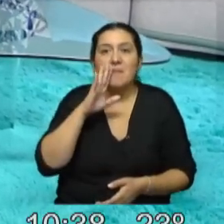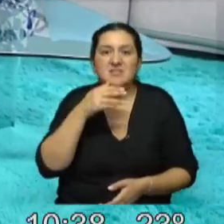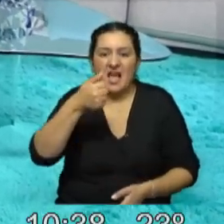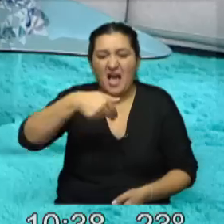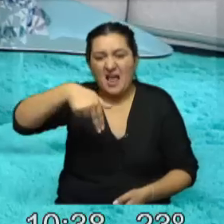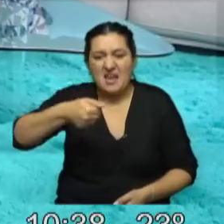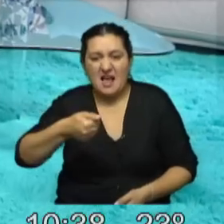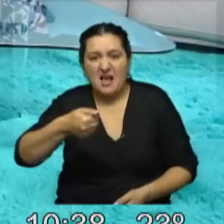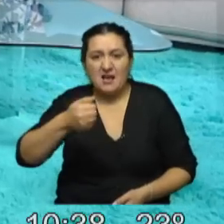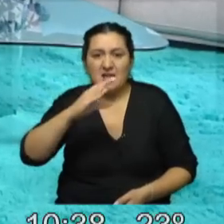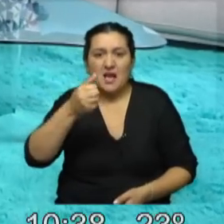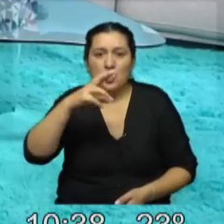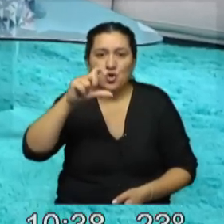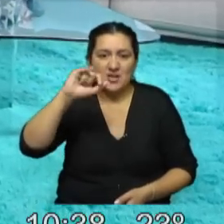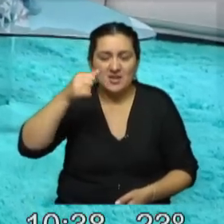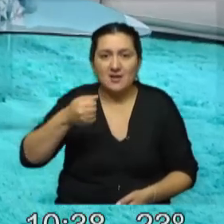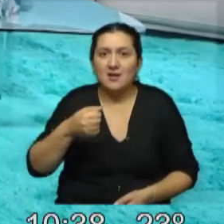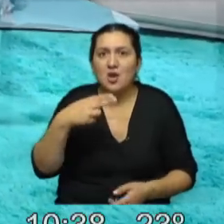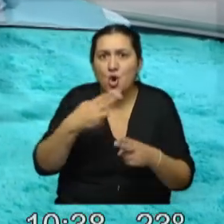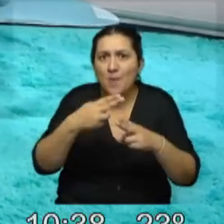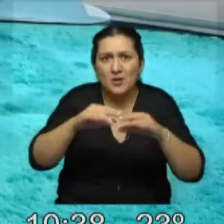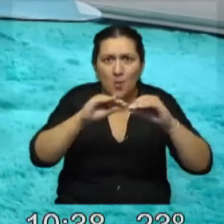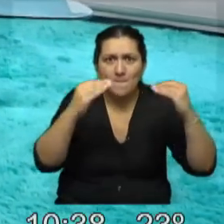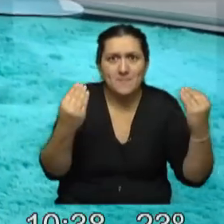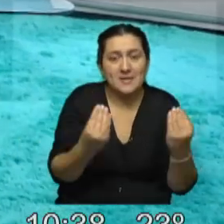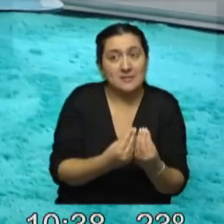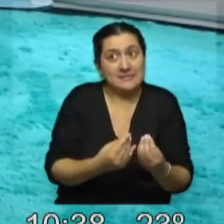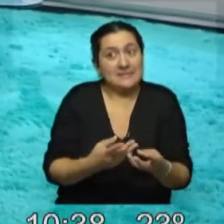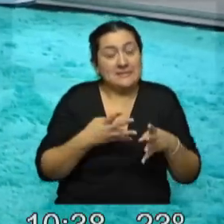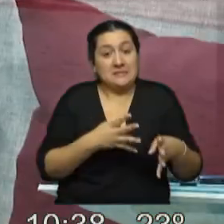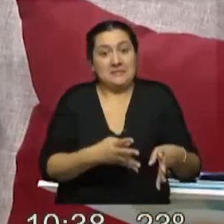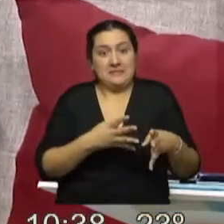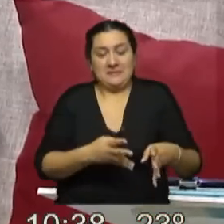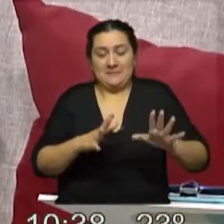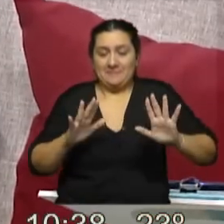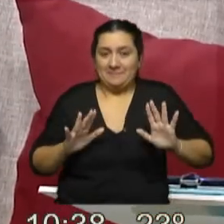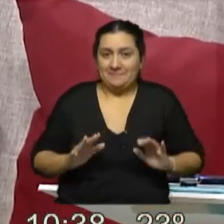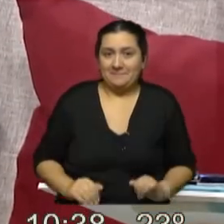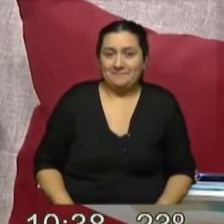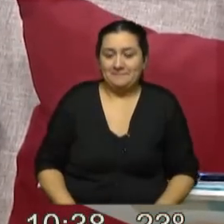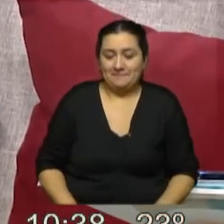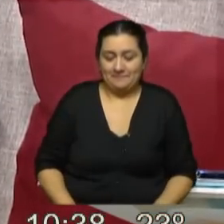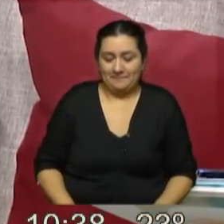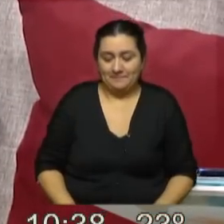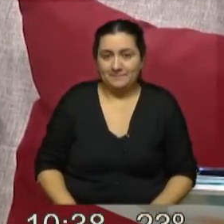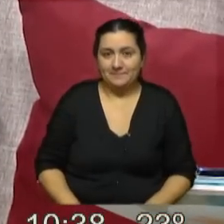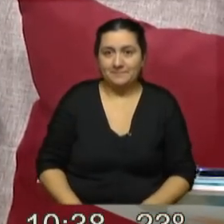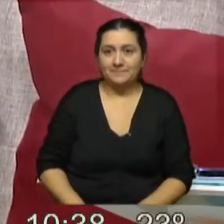este cuando venía nombre completo estaba mal algo mal iba a ser este